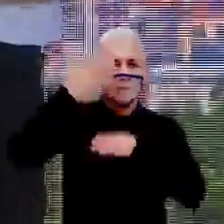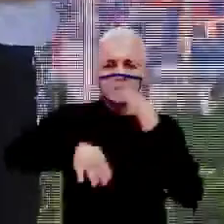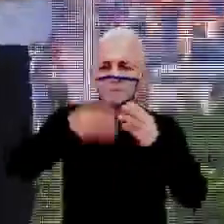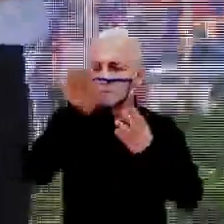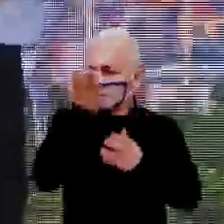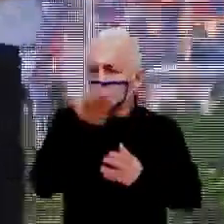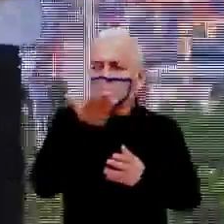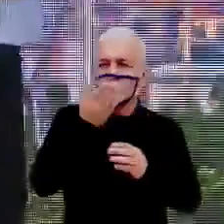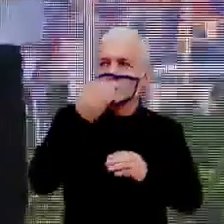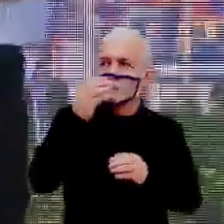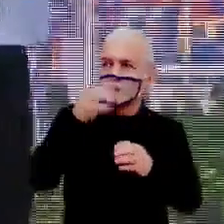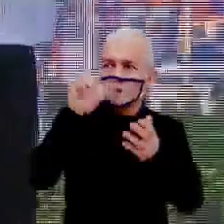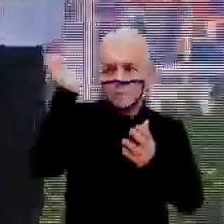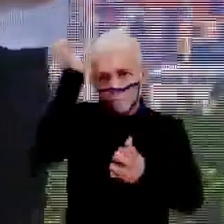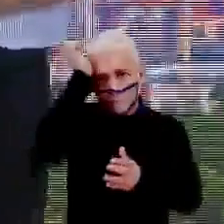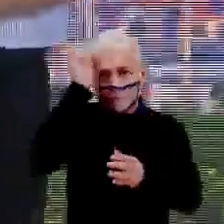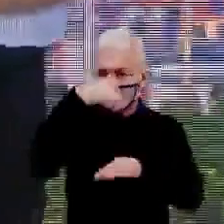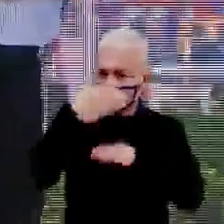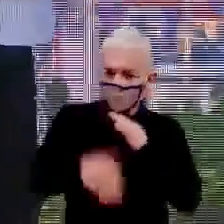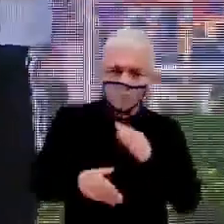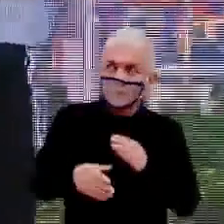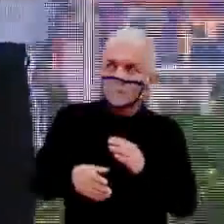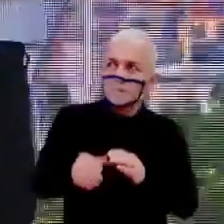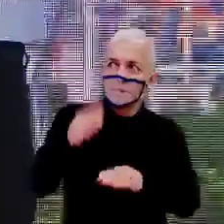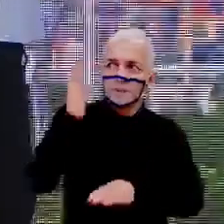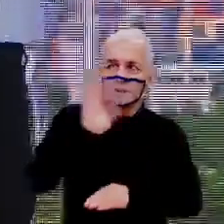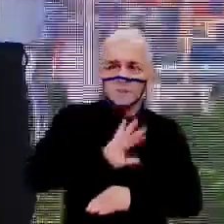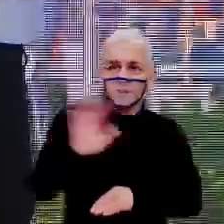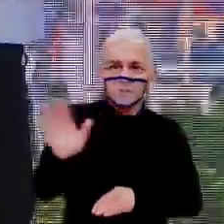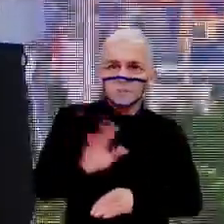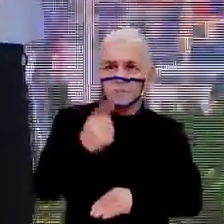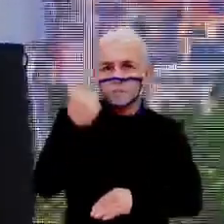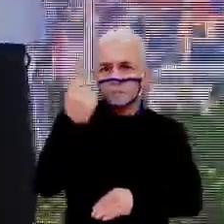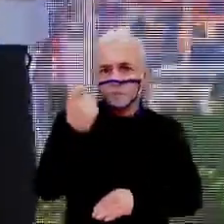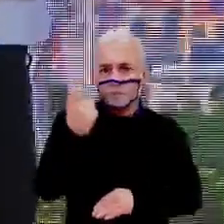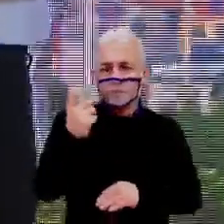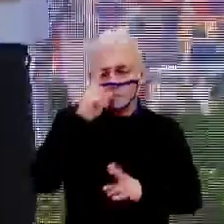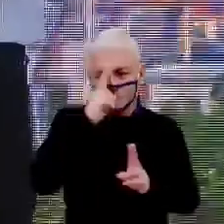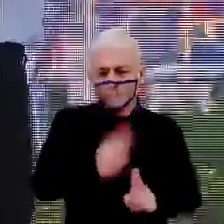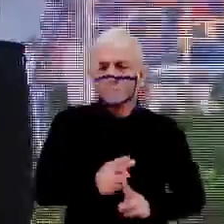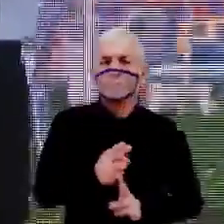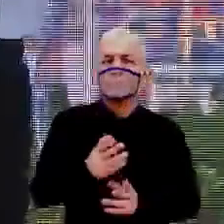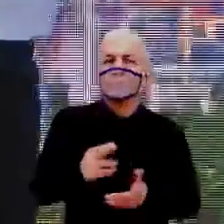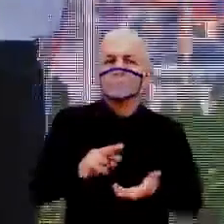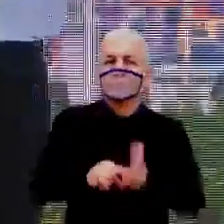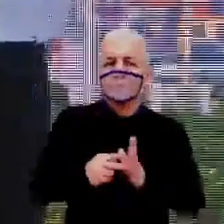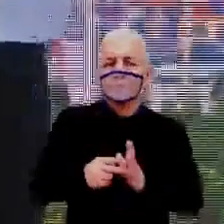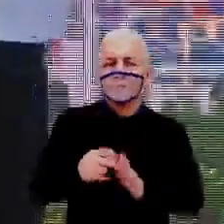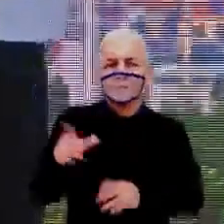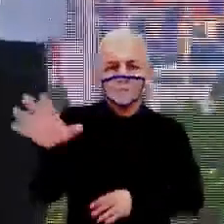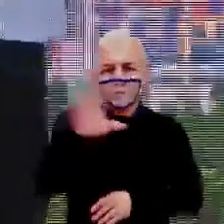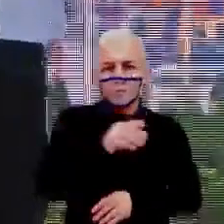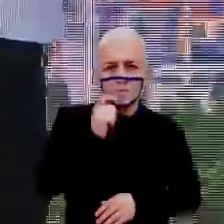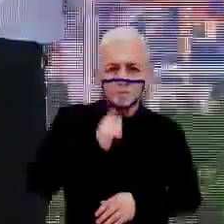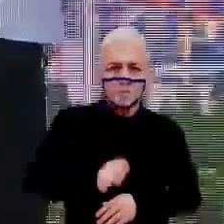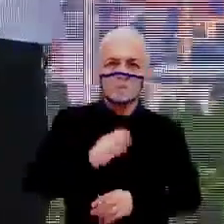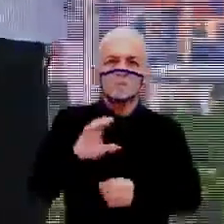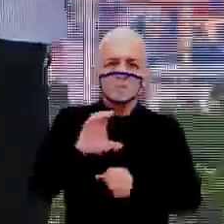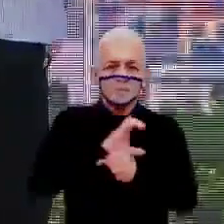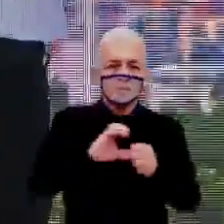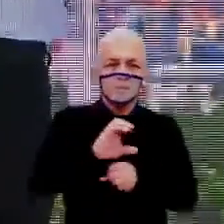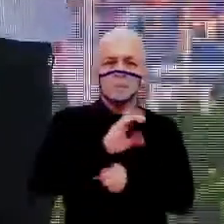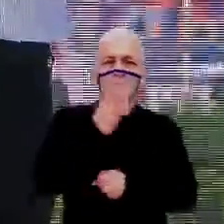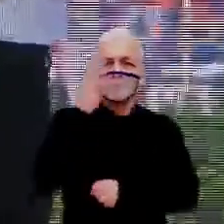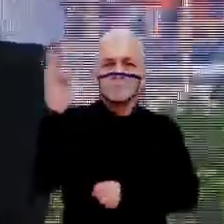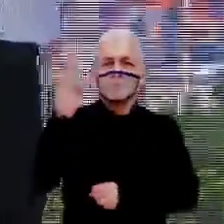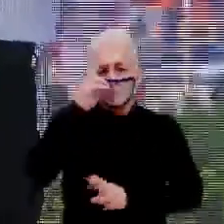piedra, adiós al barro y adiós a la falta de dignidad, para que todo el mundo sienta que vive en la